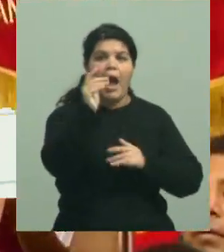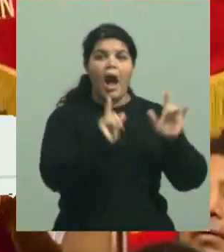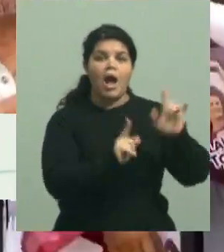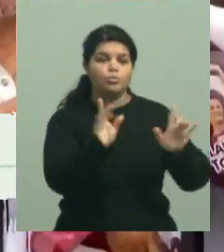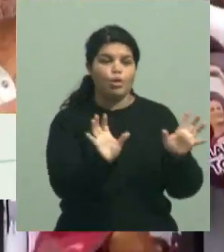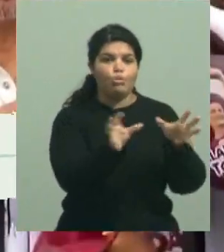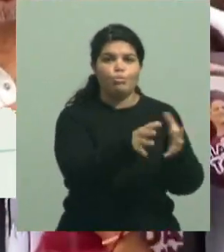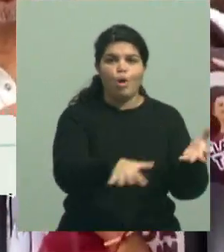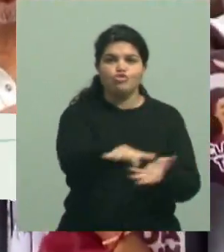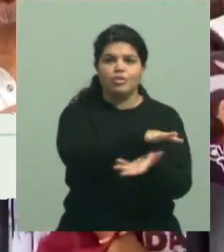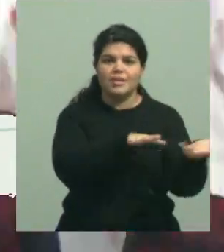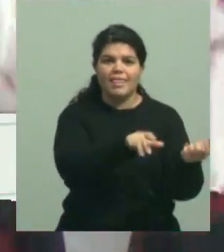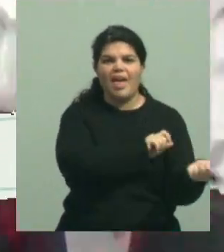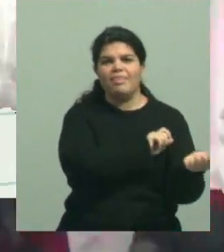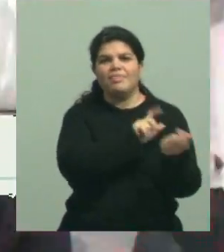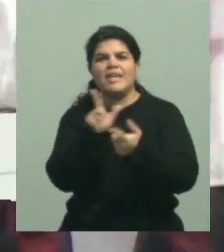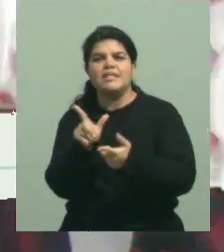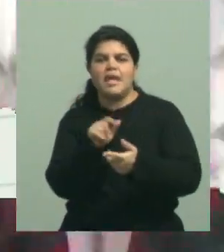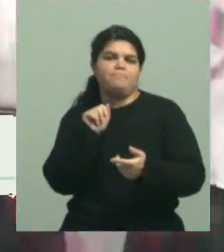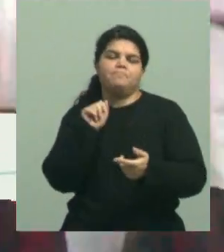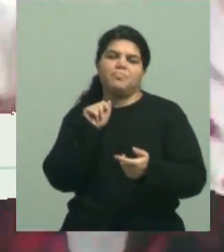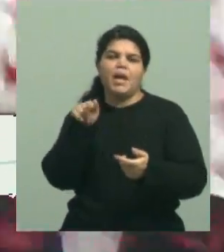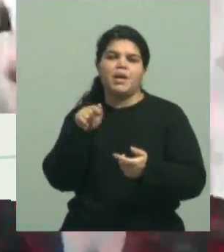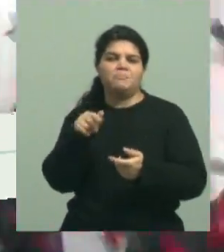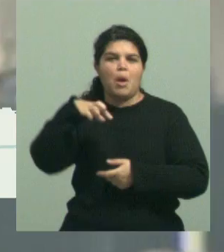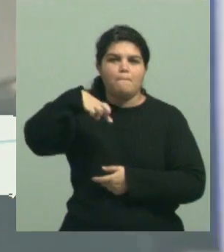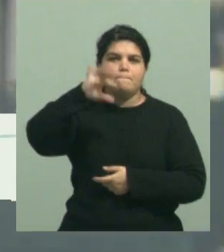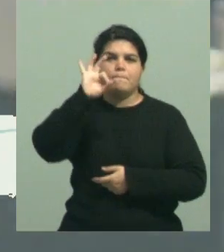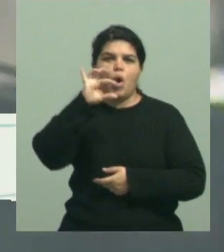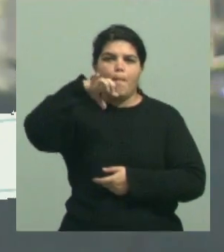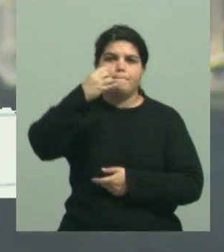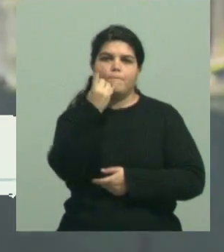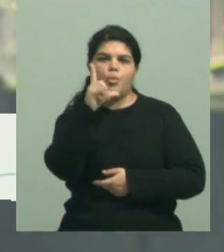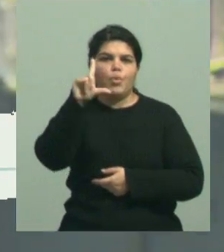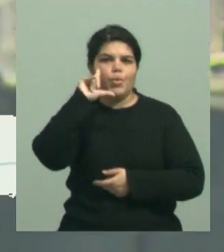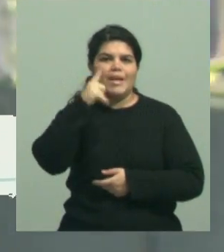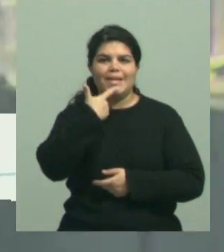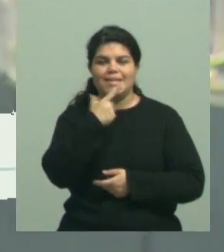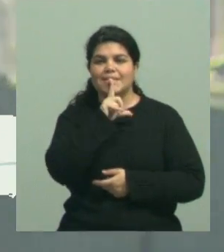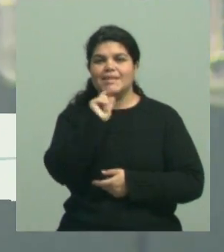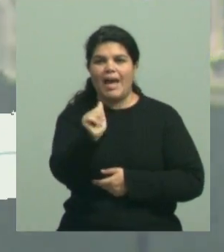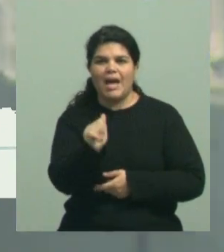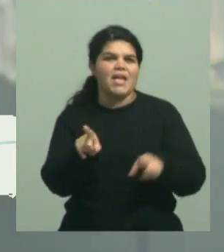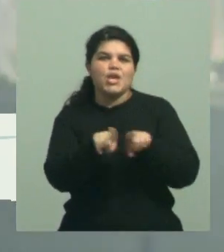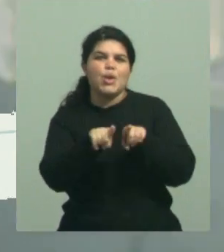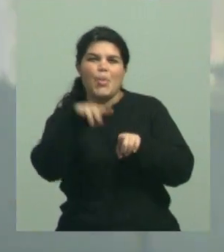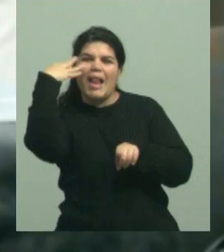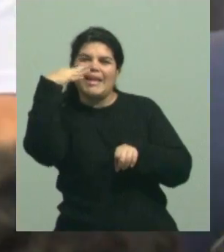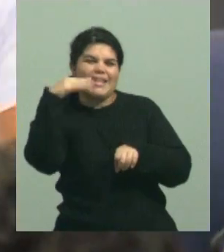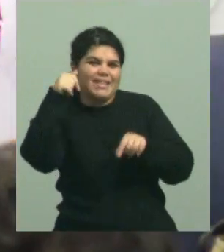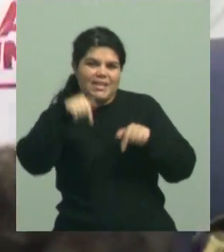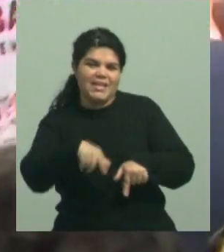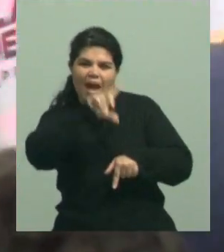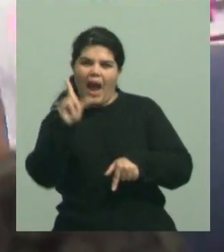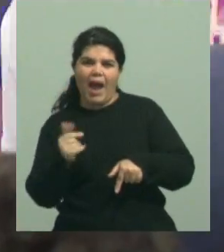populista. En su momento, de hecho, le hacían un paralelo con la figura o con la figura de Cristina Fernández de Kirchner en